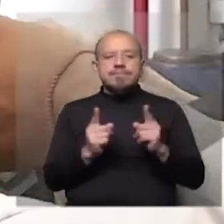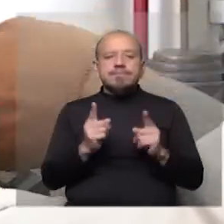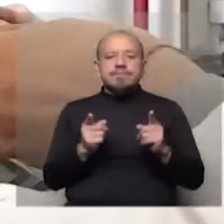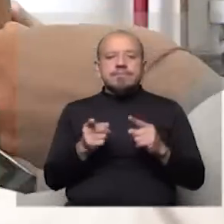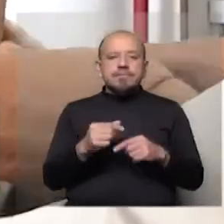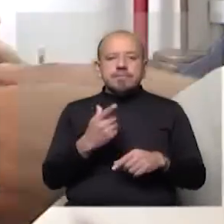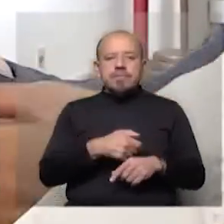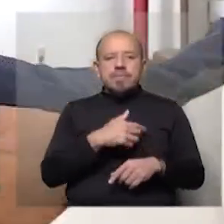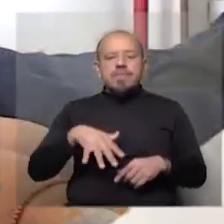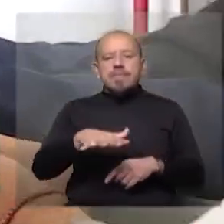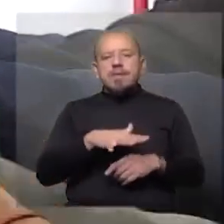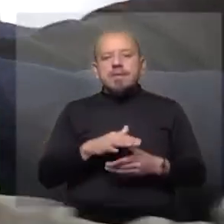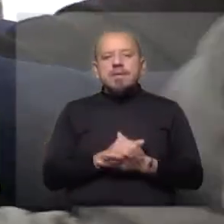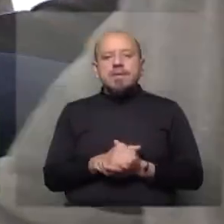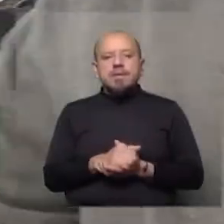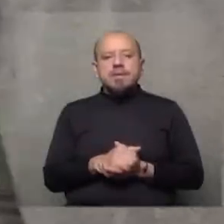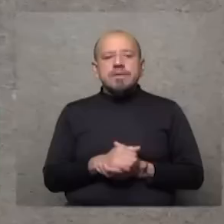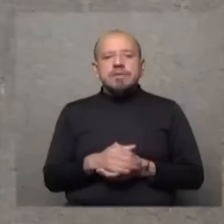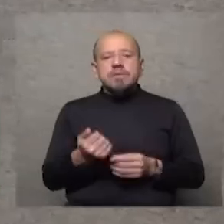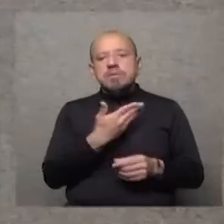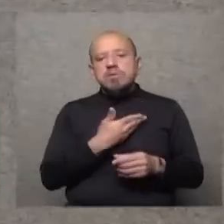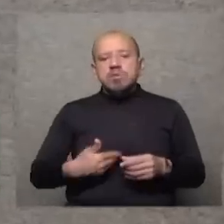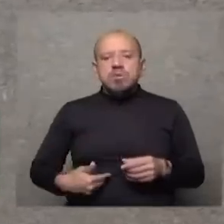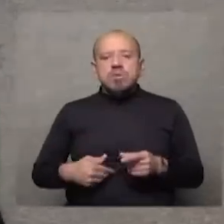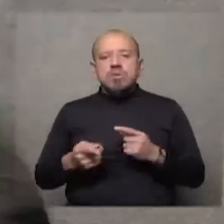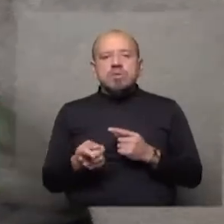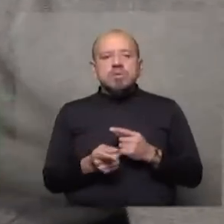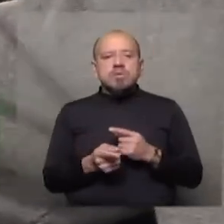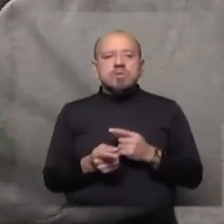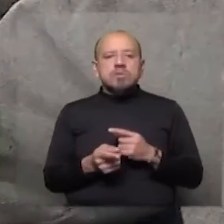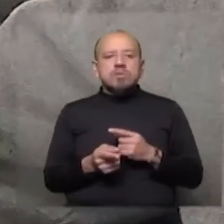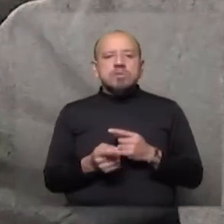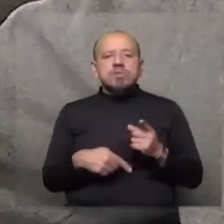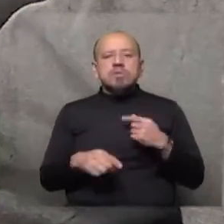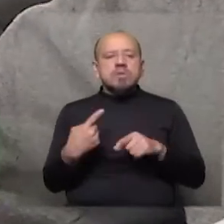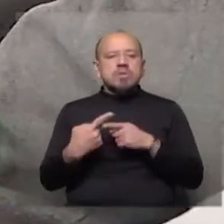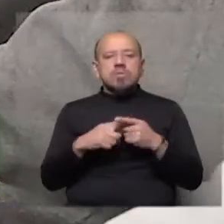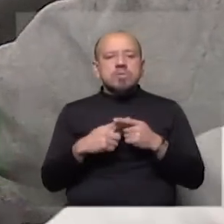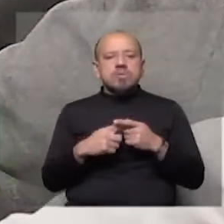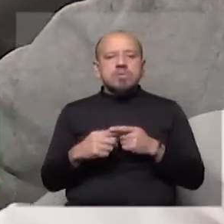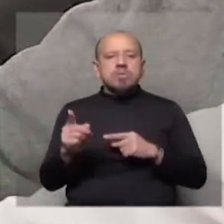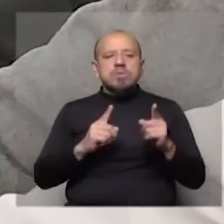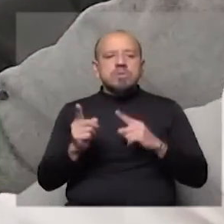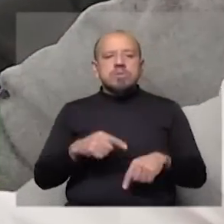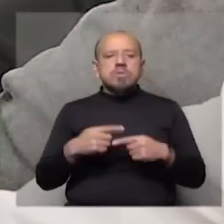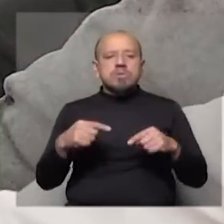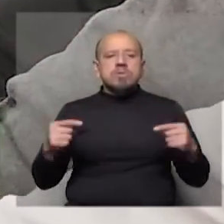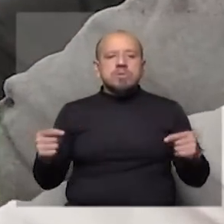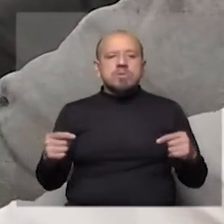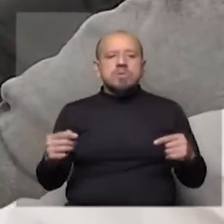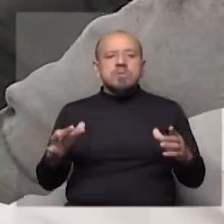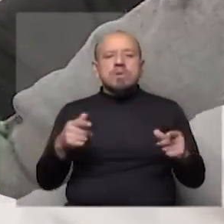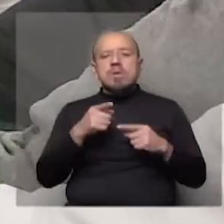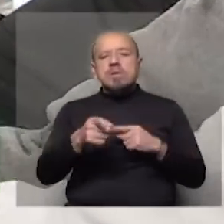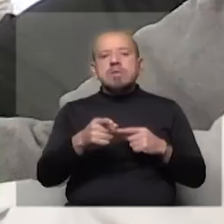social la interna del gobierno se está analizando se está está de alguna manera discutiendo algún paquete de medidas o algún otro paquete de medidas para